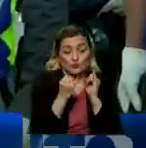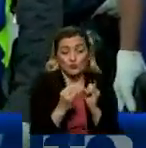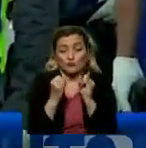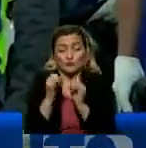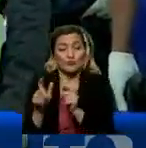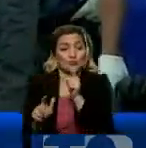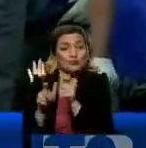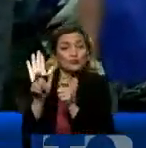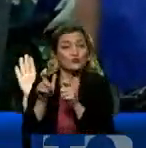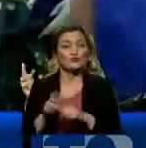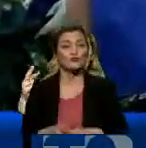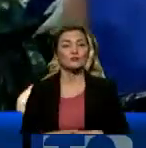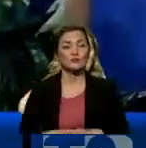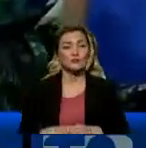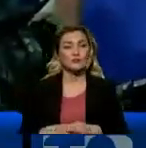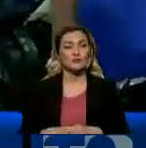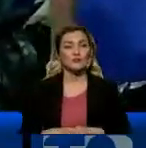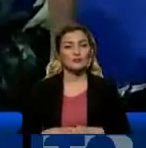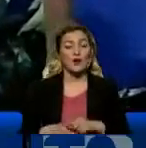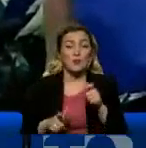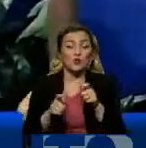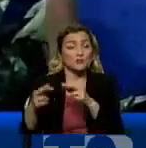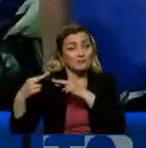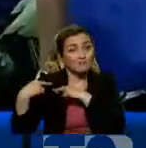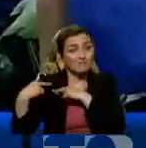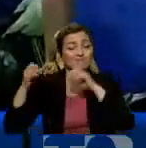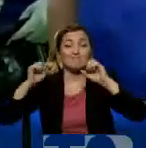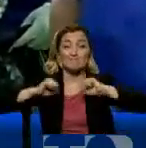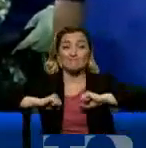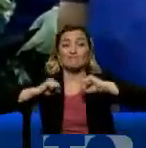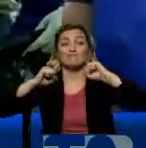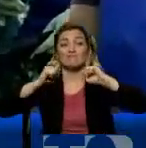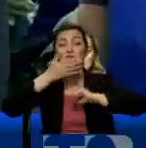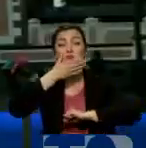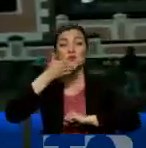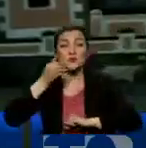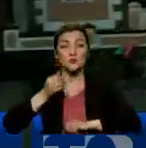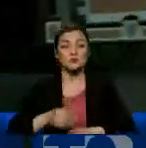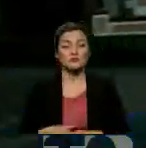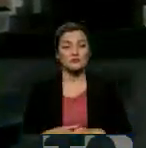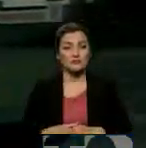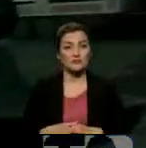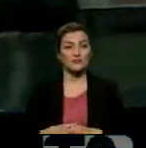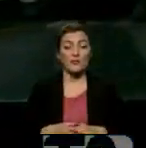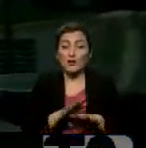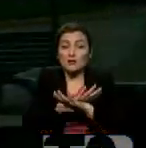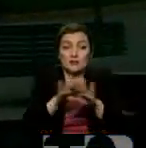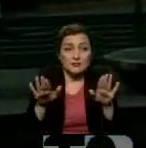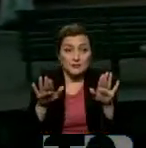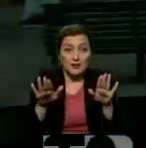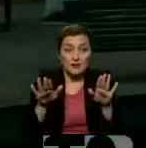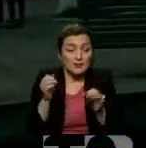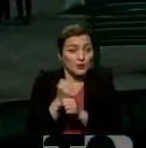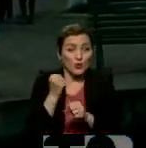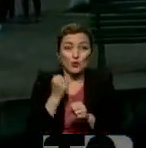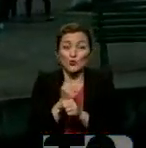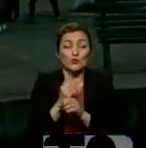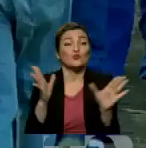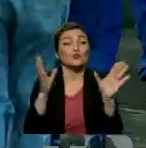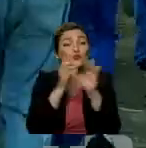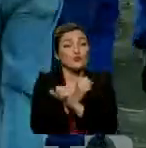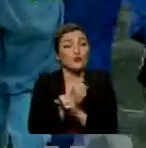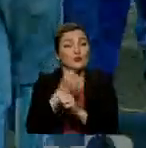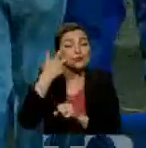uno de los ciudadanos. Si cada uno nos responsabilizamos, pues las cosas van a salir mejor. Pero allí no termina su intervención. En las